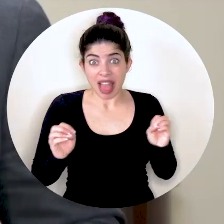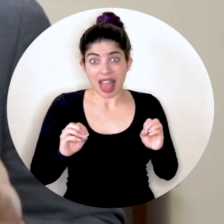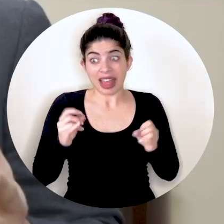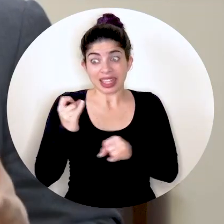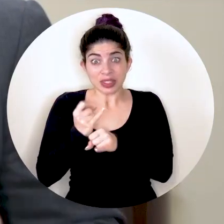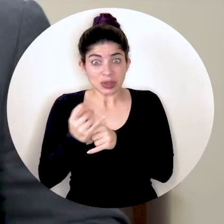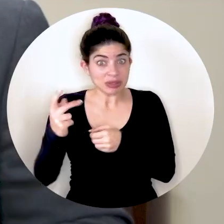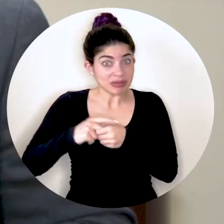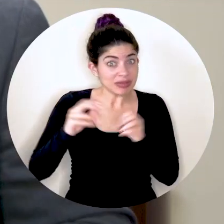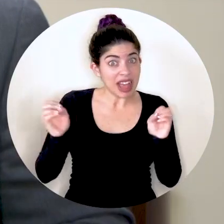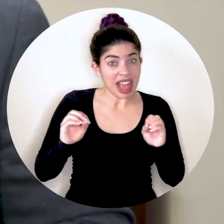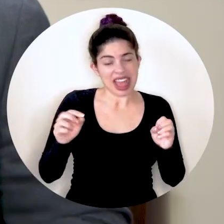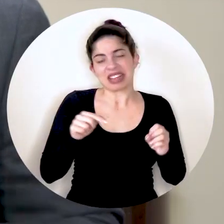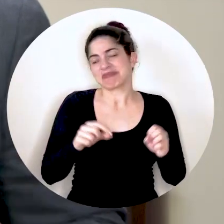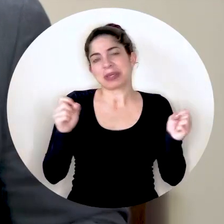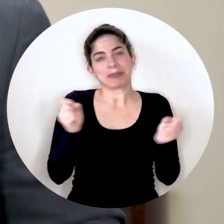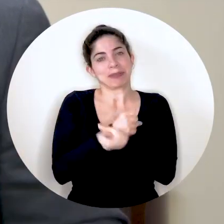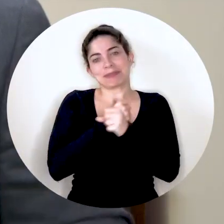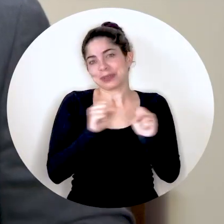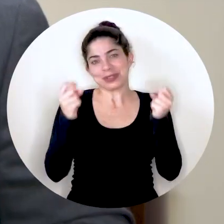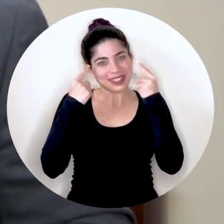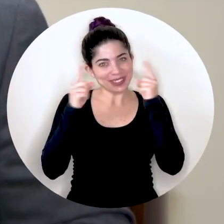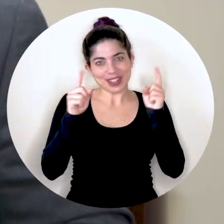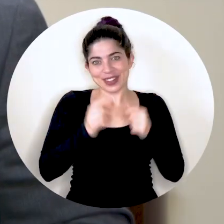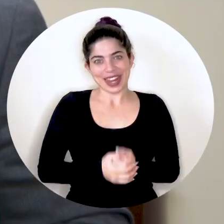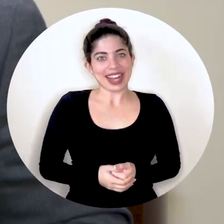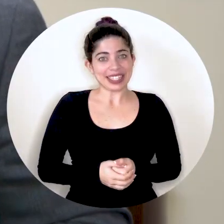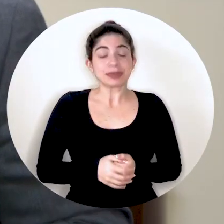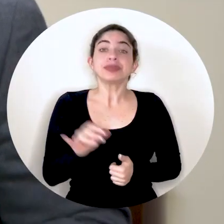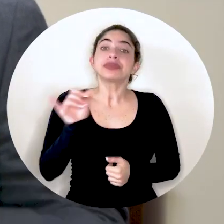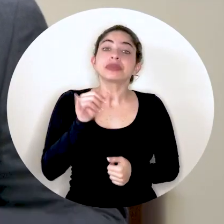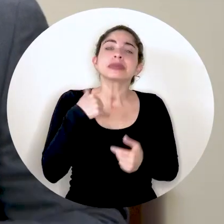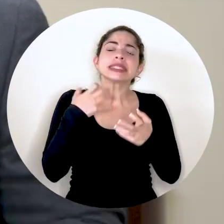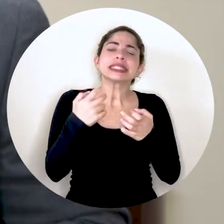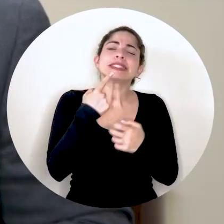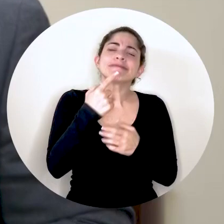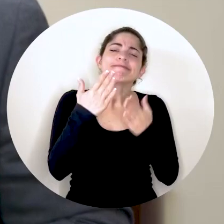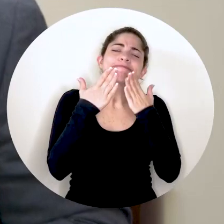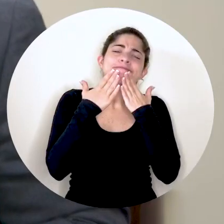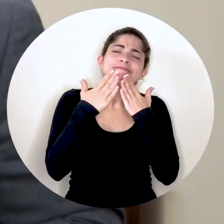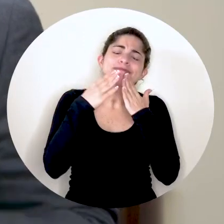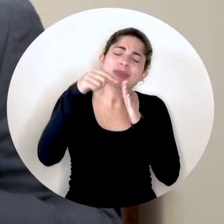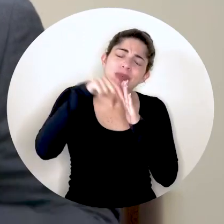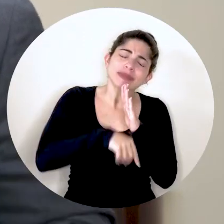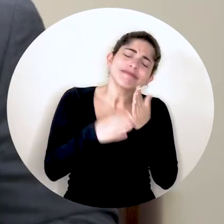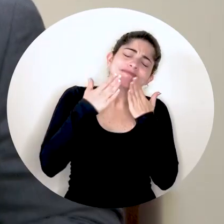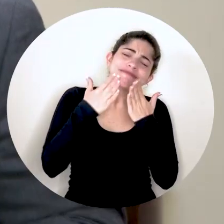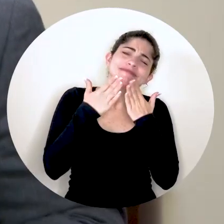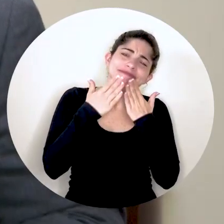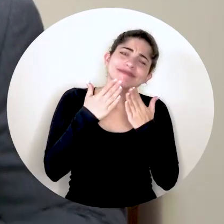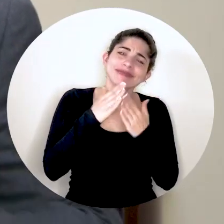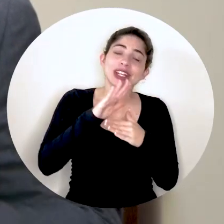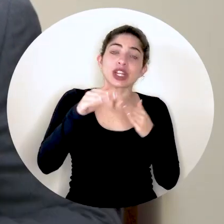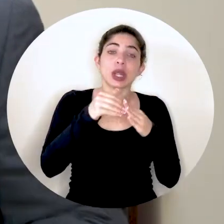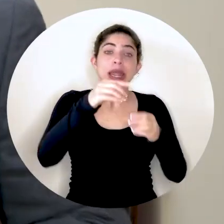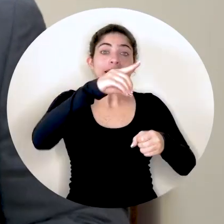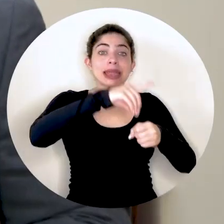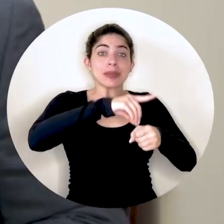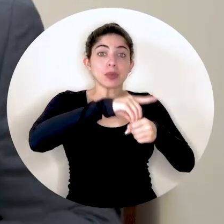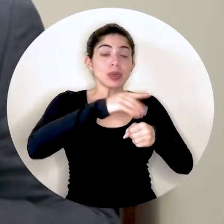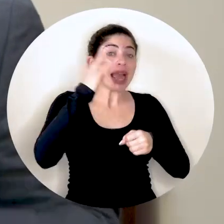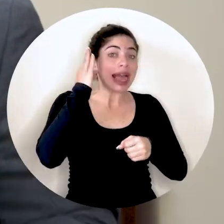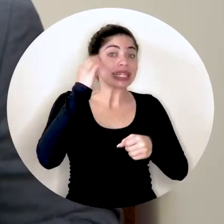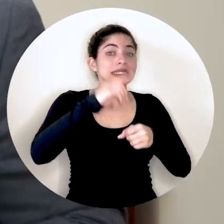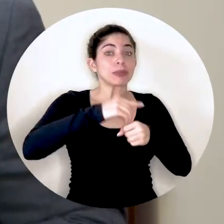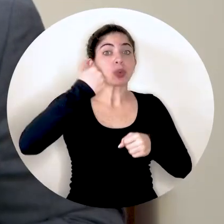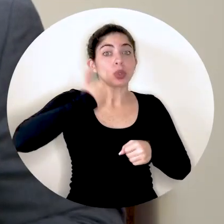personas, estas instituciones, no hubiera sido posible. Quiero también agradecer profundamente a las